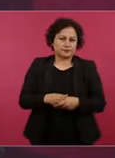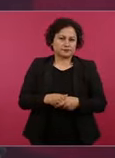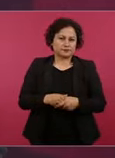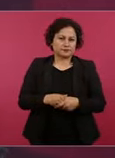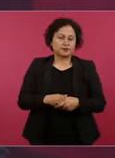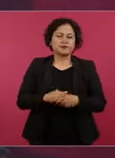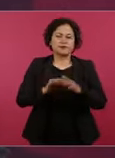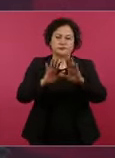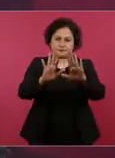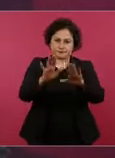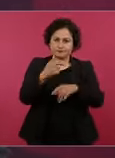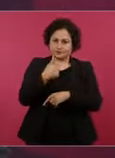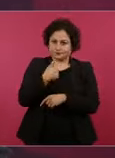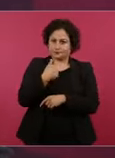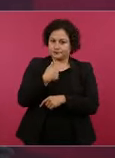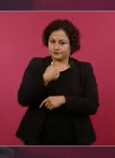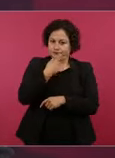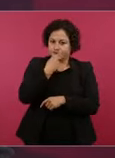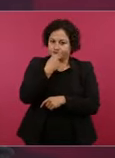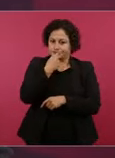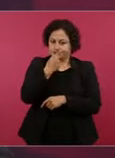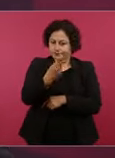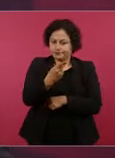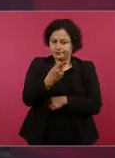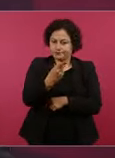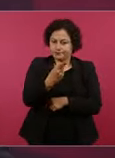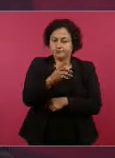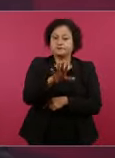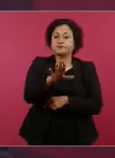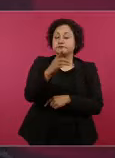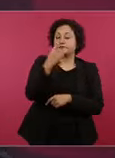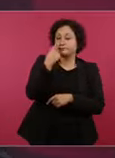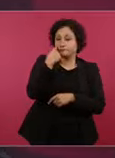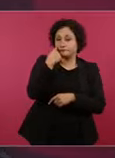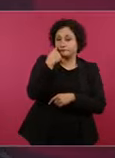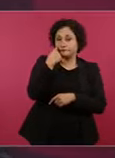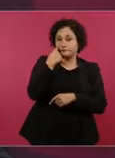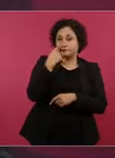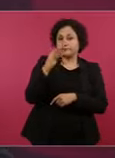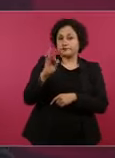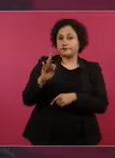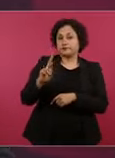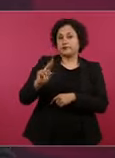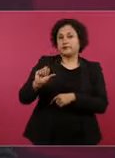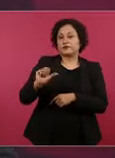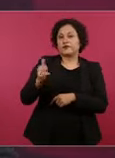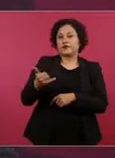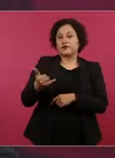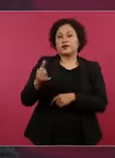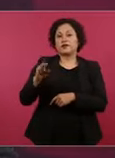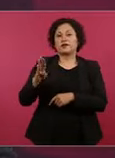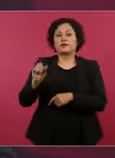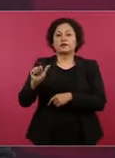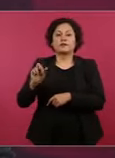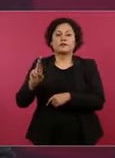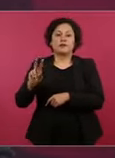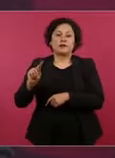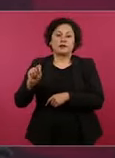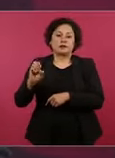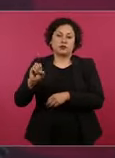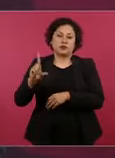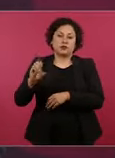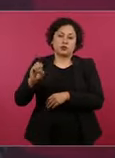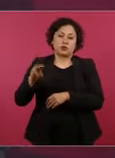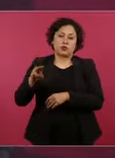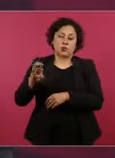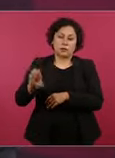la voy a mencionar, el Fray Bartolomé de Derechos Humanos,